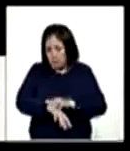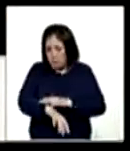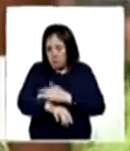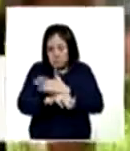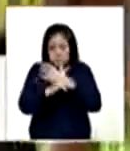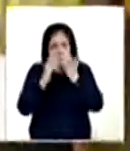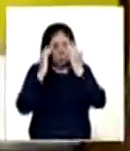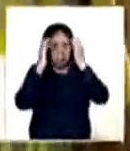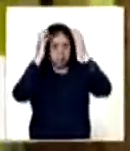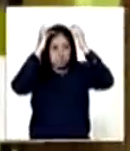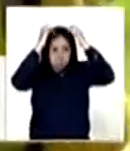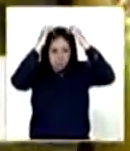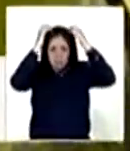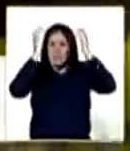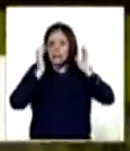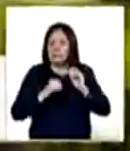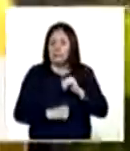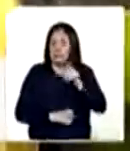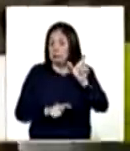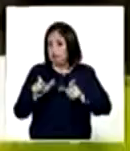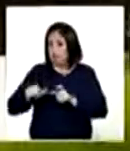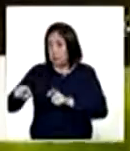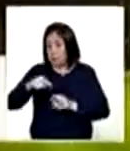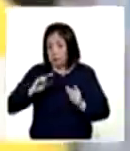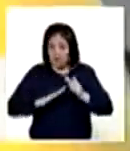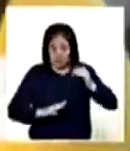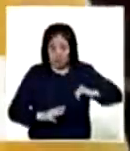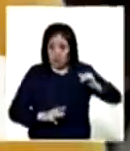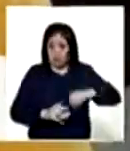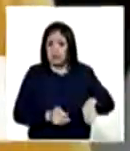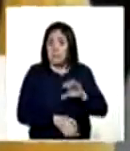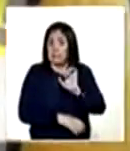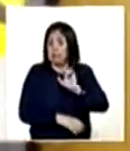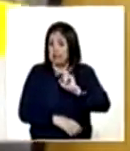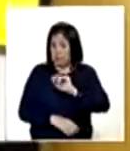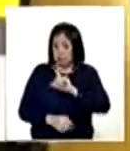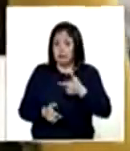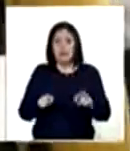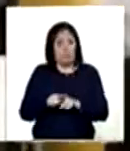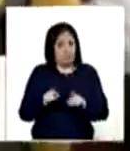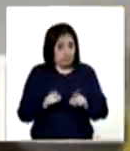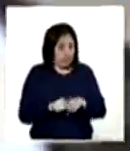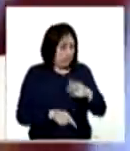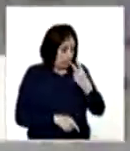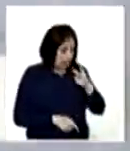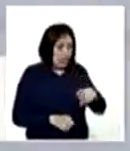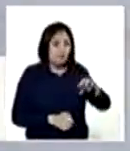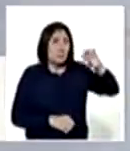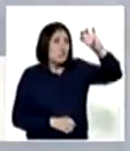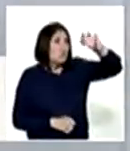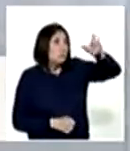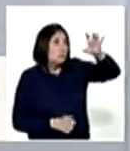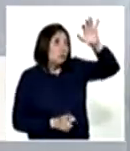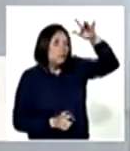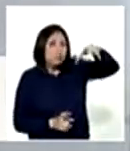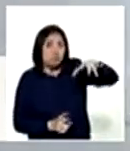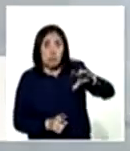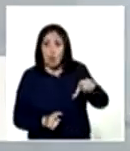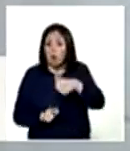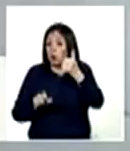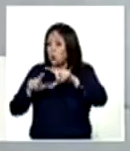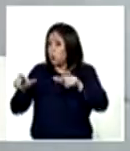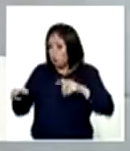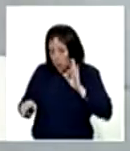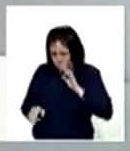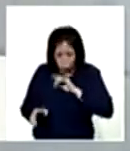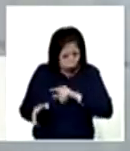cerebro. El personal de la Municipalidad de Santa Eulalia también aprovechó para revisar las duchas y otros posibles focos